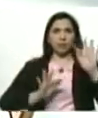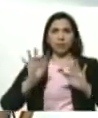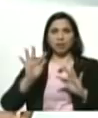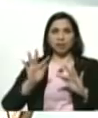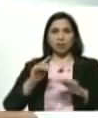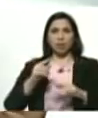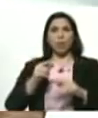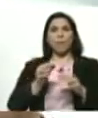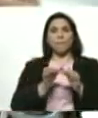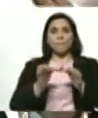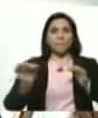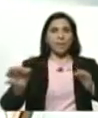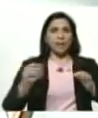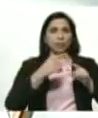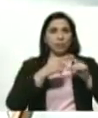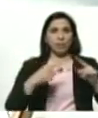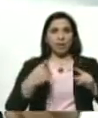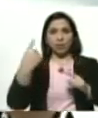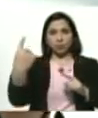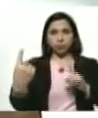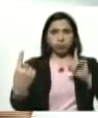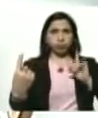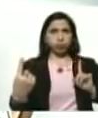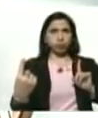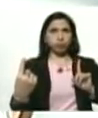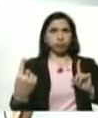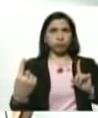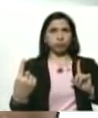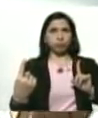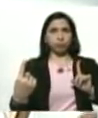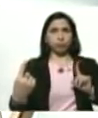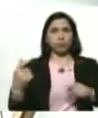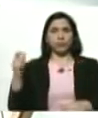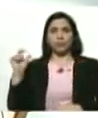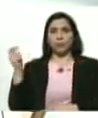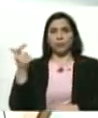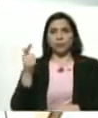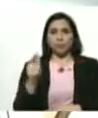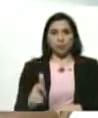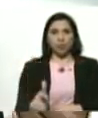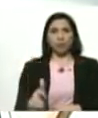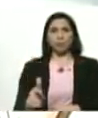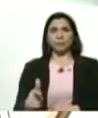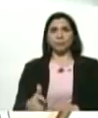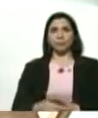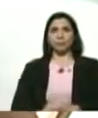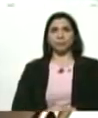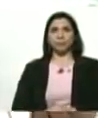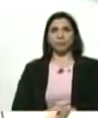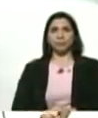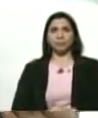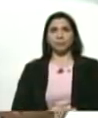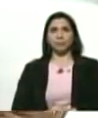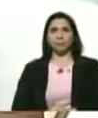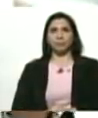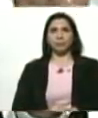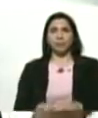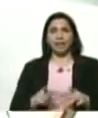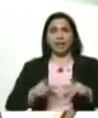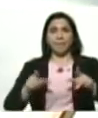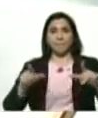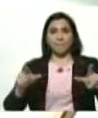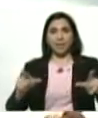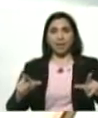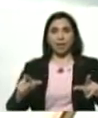metro y medio entre una persona y otra el transporte público tal como usted lo señor señaló es un espacio de